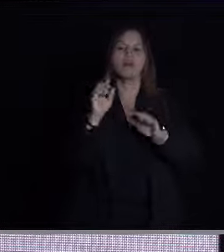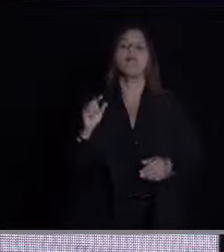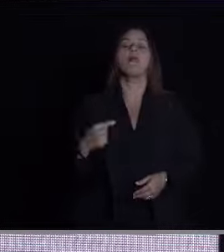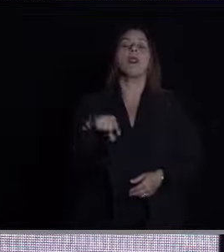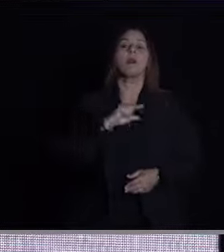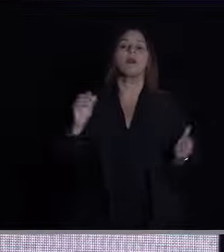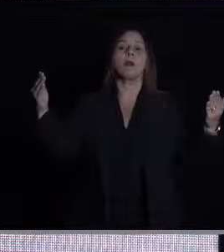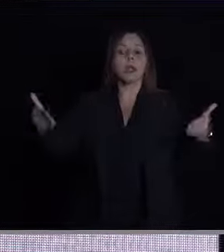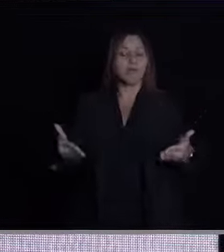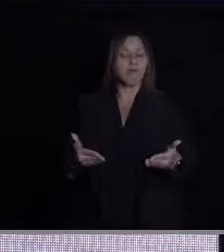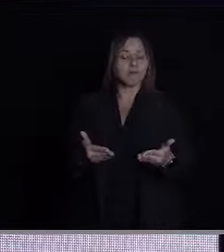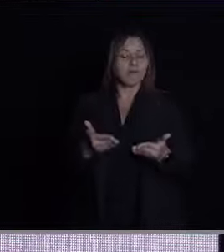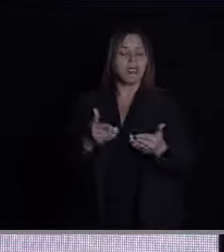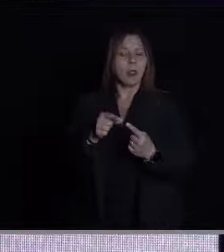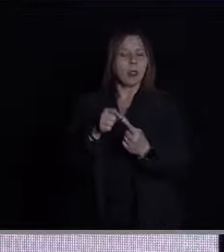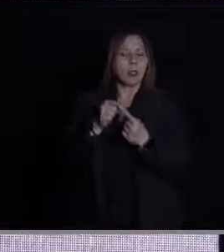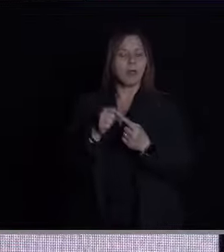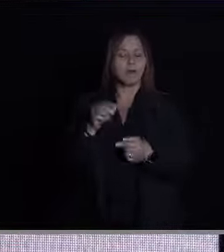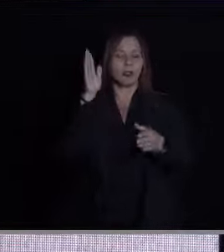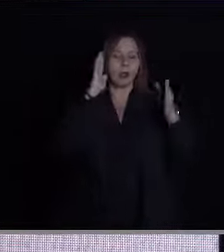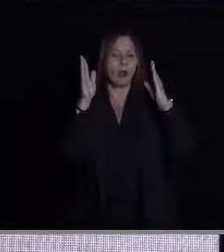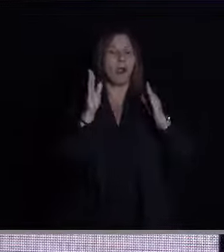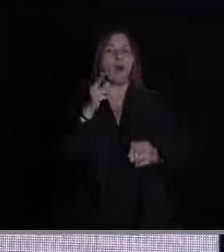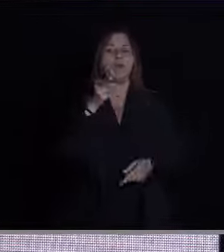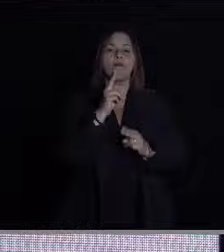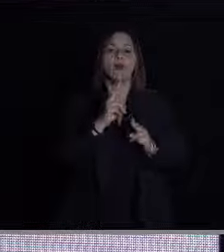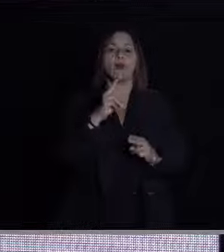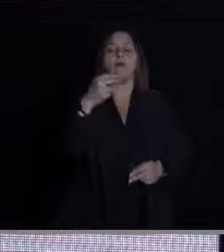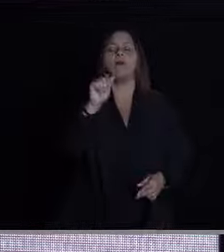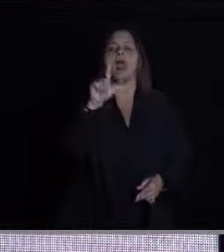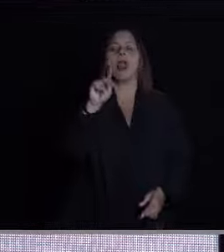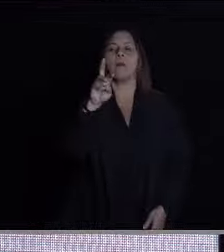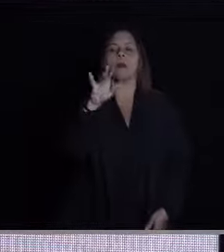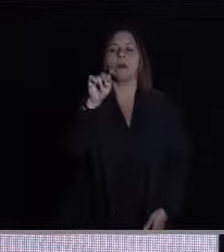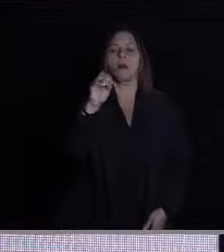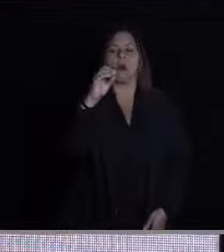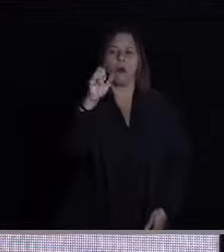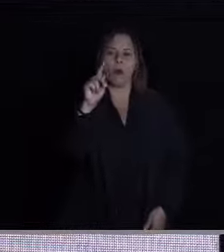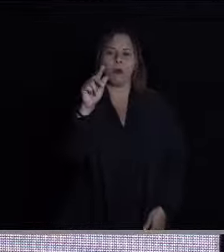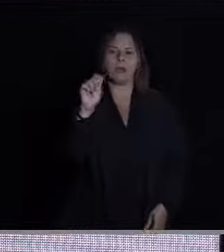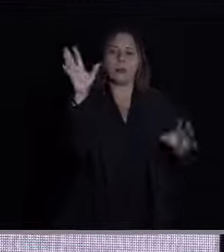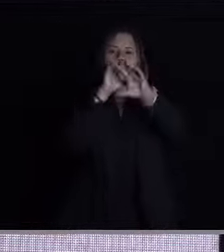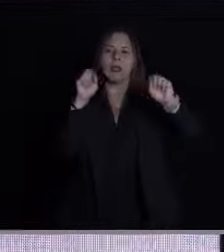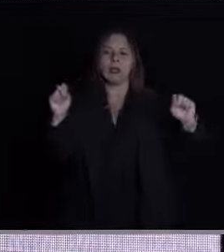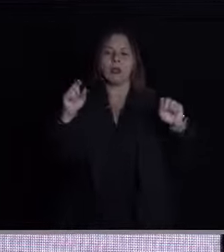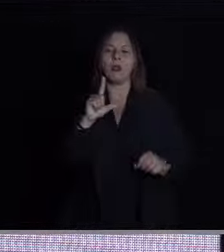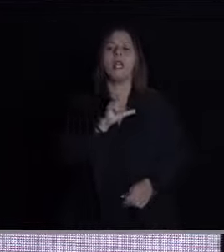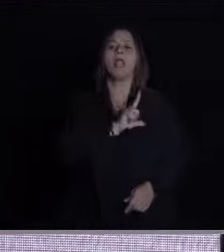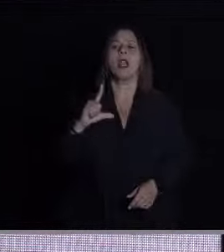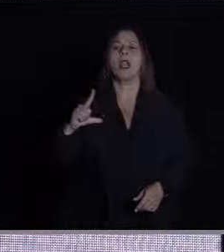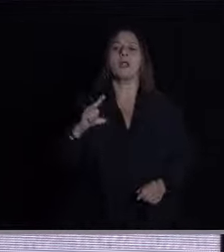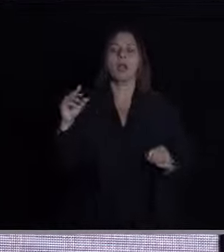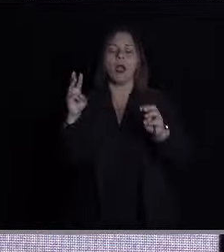invitados especiales. Saludamos al Honorable Alberto Costa Berríos, presidente de nuestra legislatura